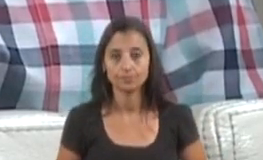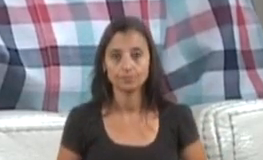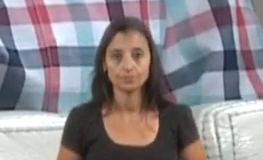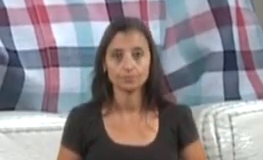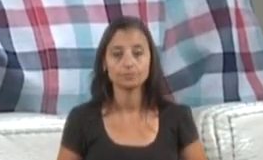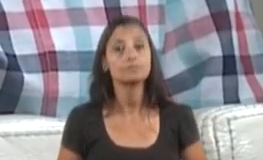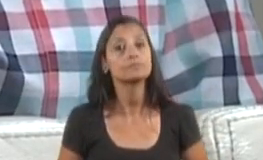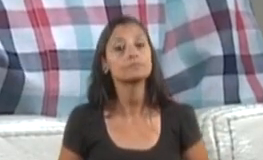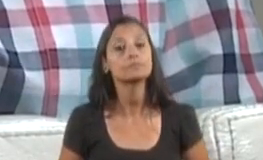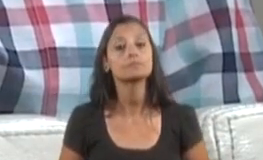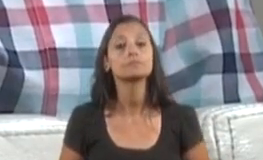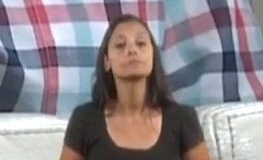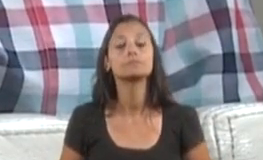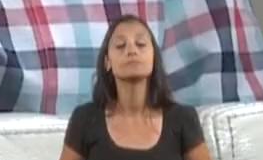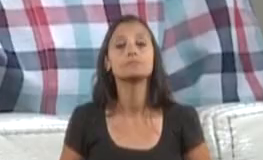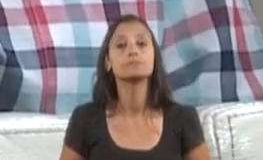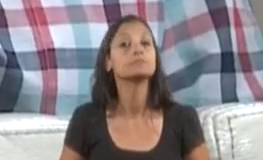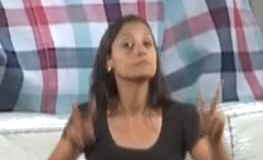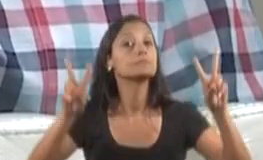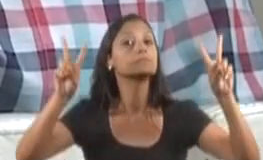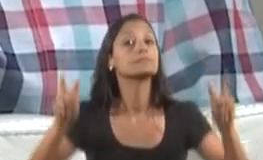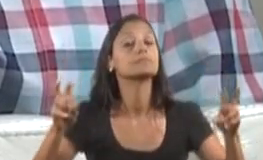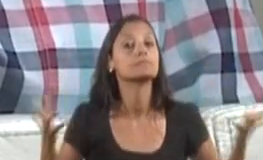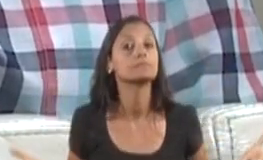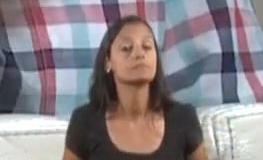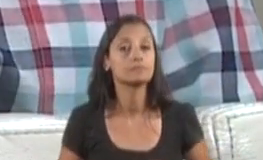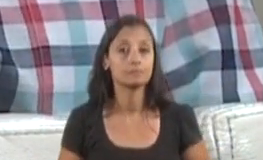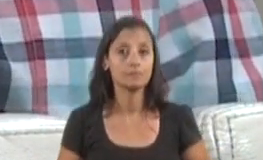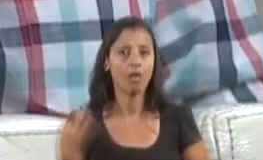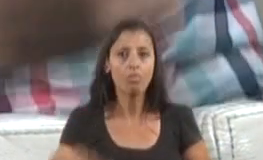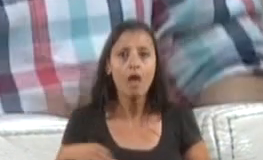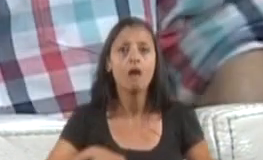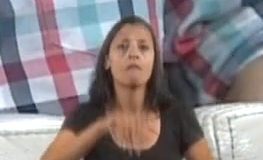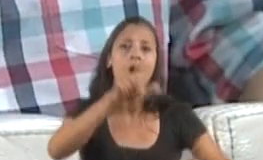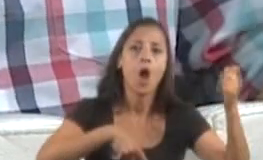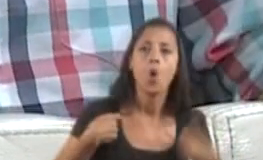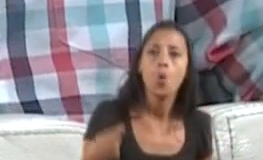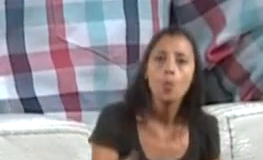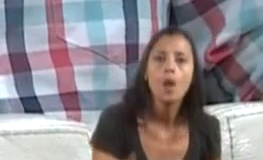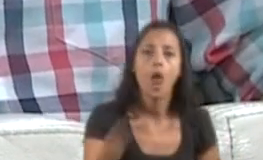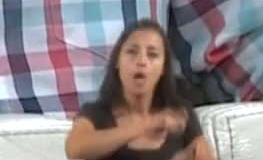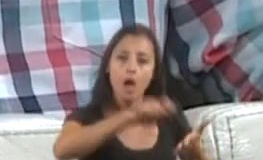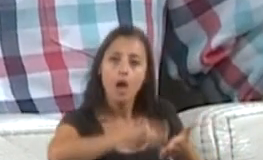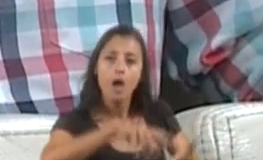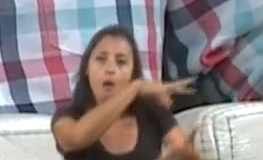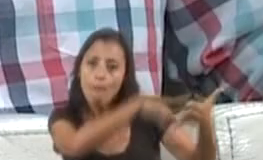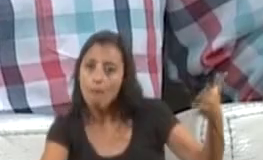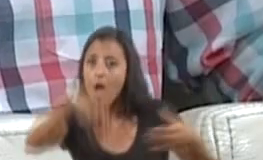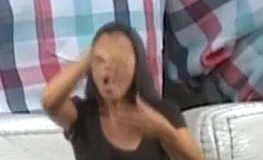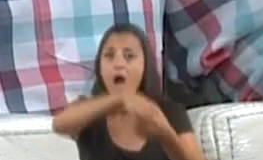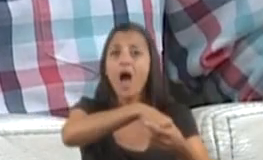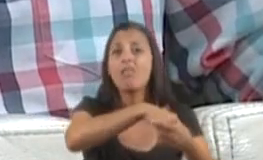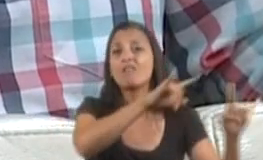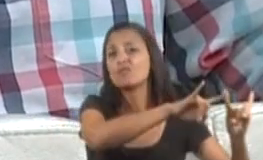pregunta lógica es el tema de tener que llenar una planilla que se encuentra en la página web, que es un